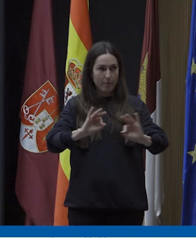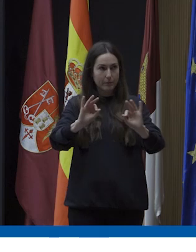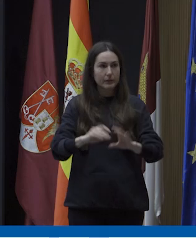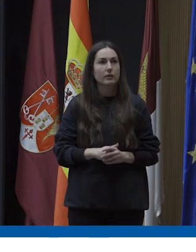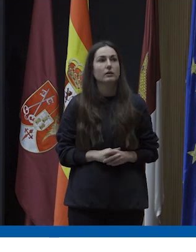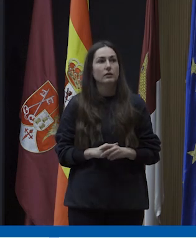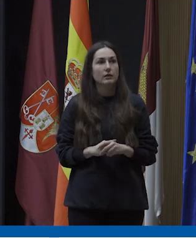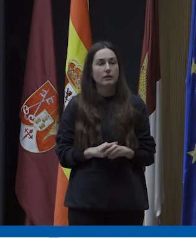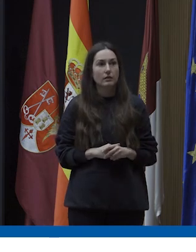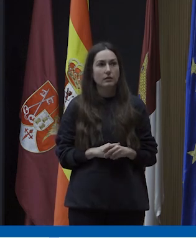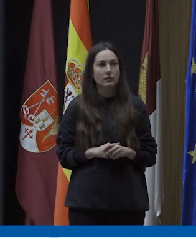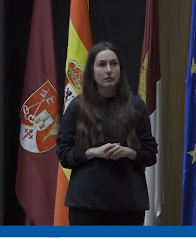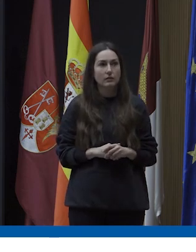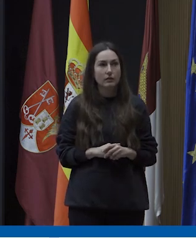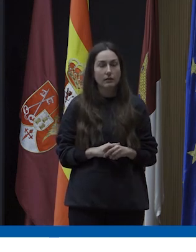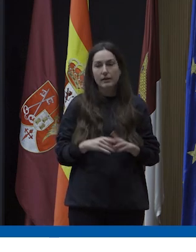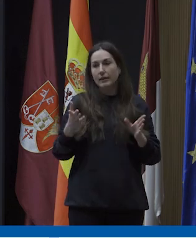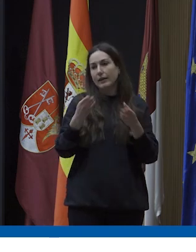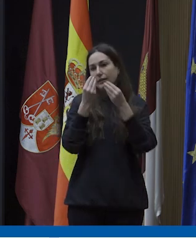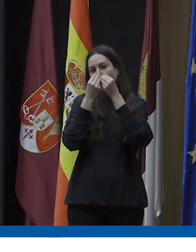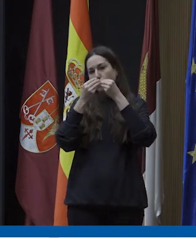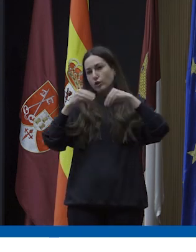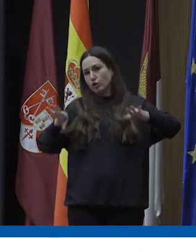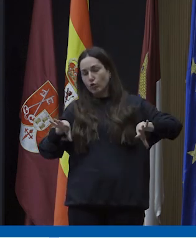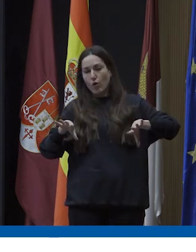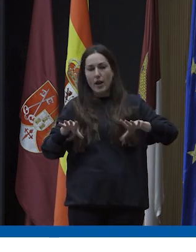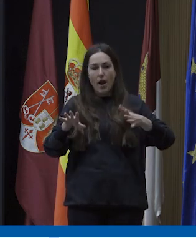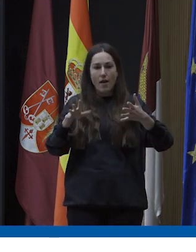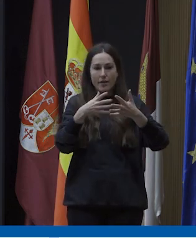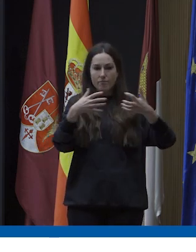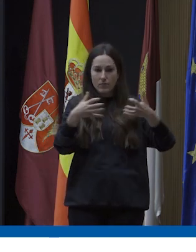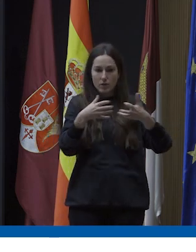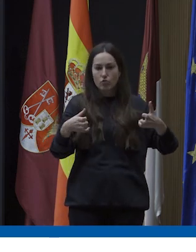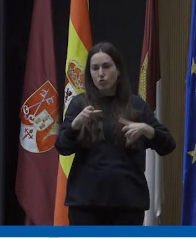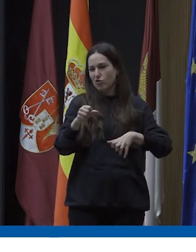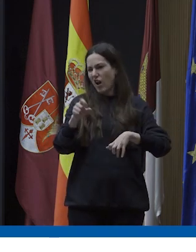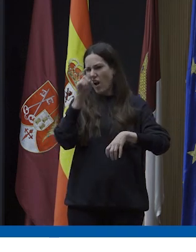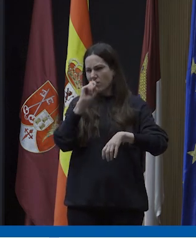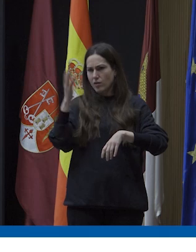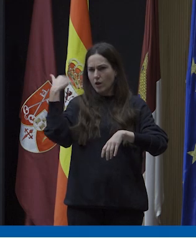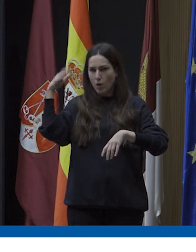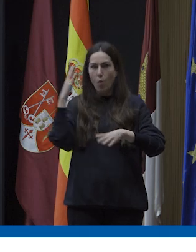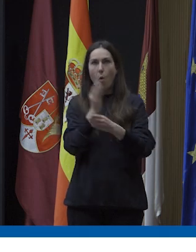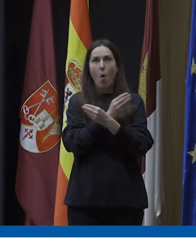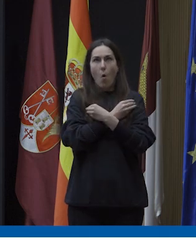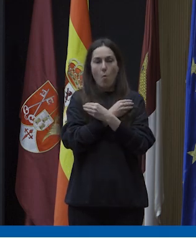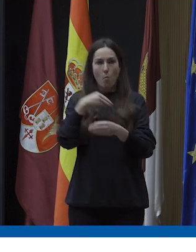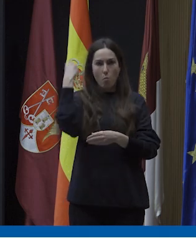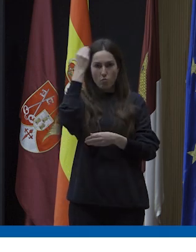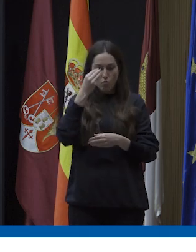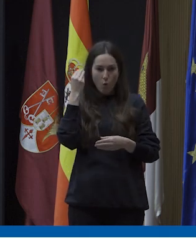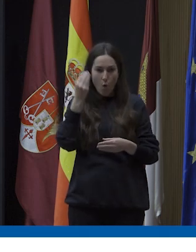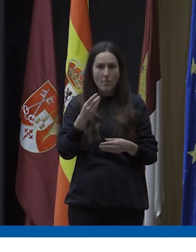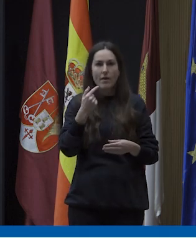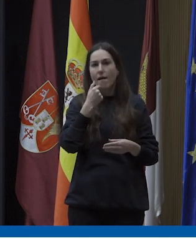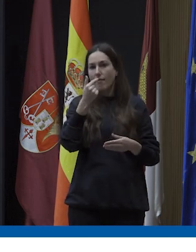En realidad, aunque hay descripciones en textos clásicos muy antiguos y se sabe por hallazgos en momias de que hay enfermedad arterial